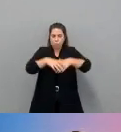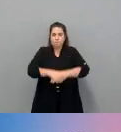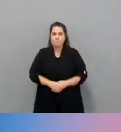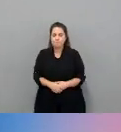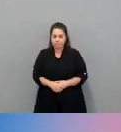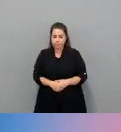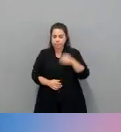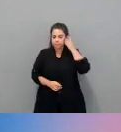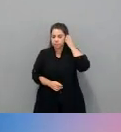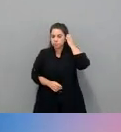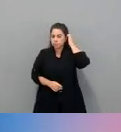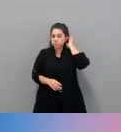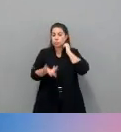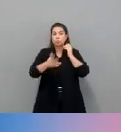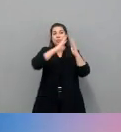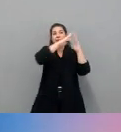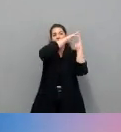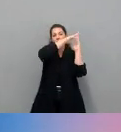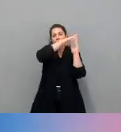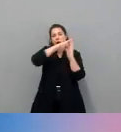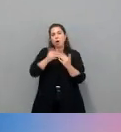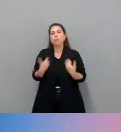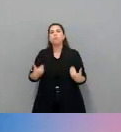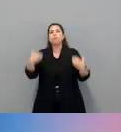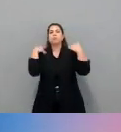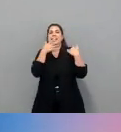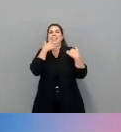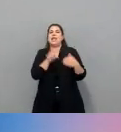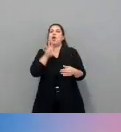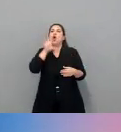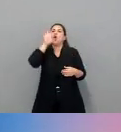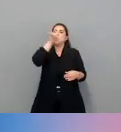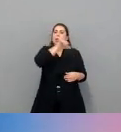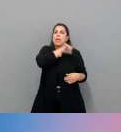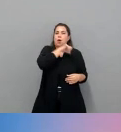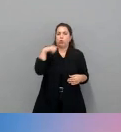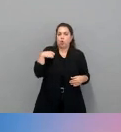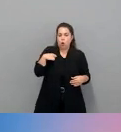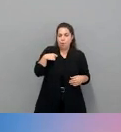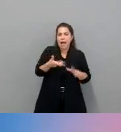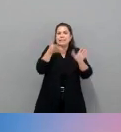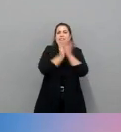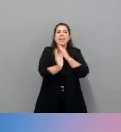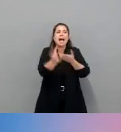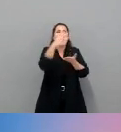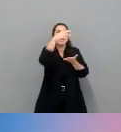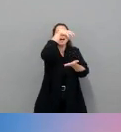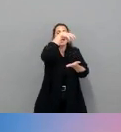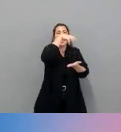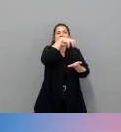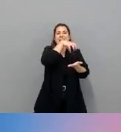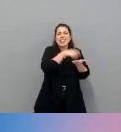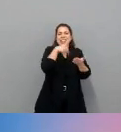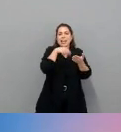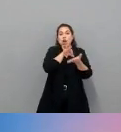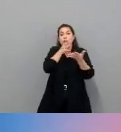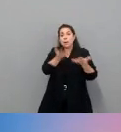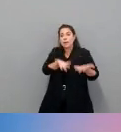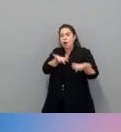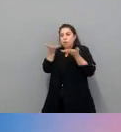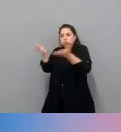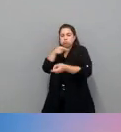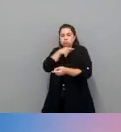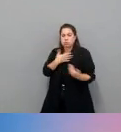El cálculo lo hace la comunidad autónoma, no lo hace el centro al que os va a prestar el servicio.